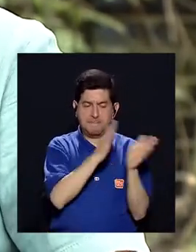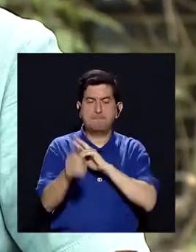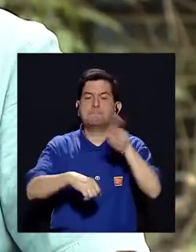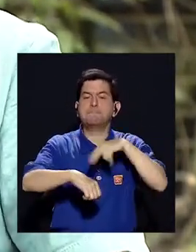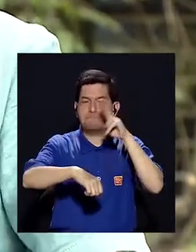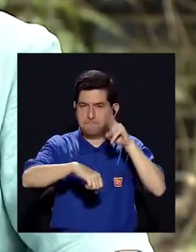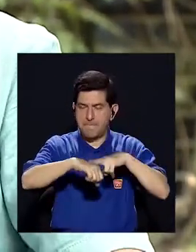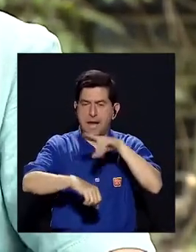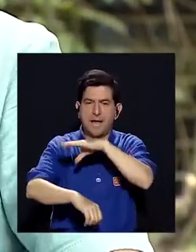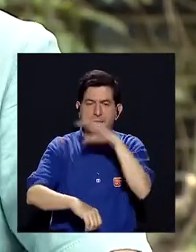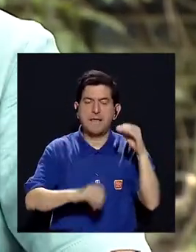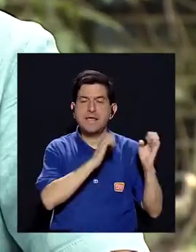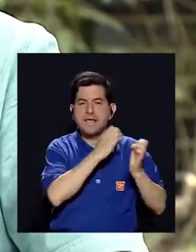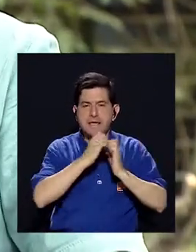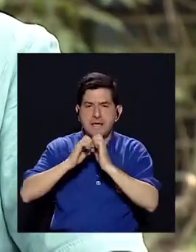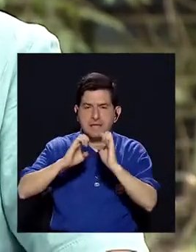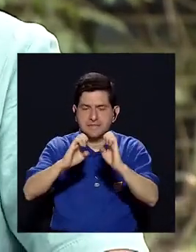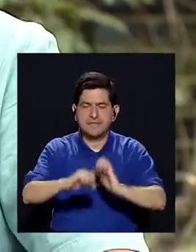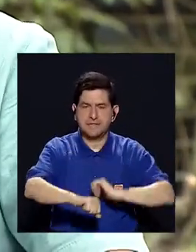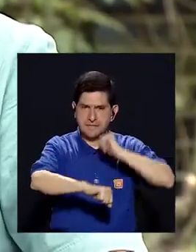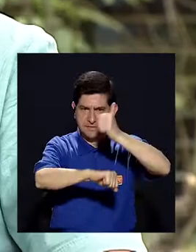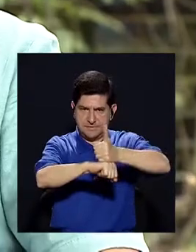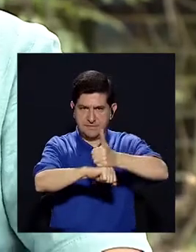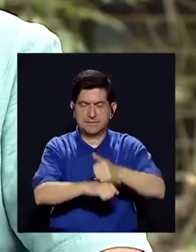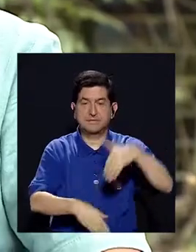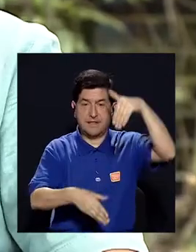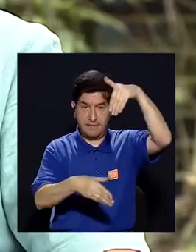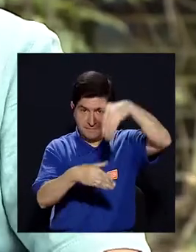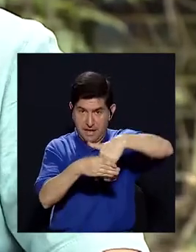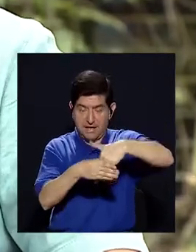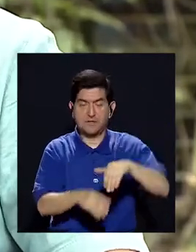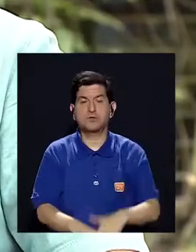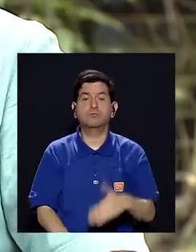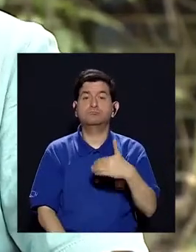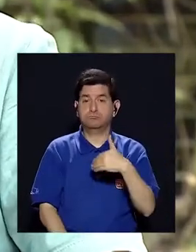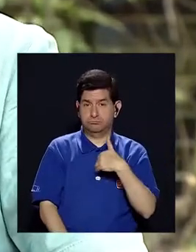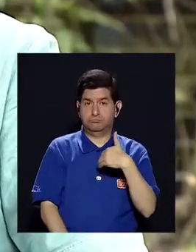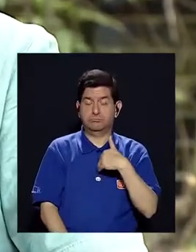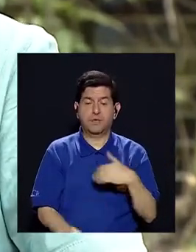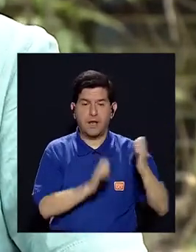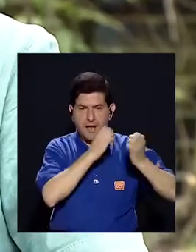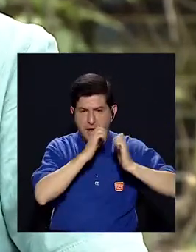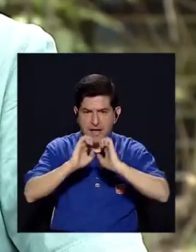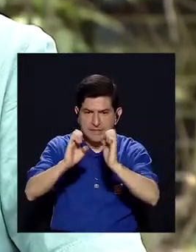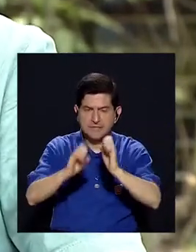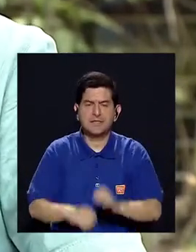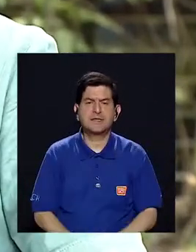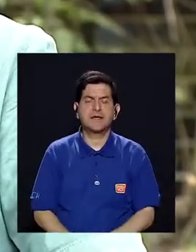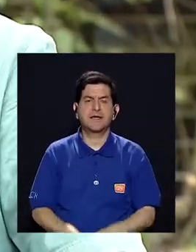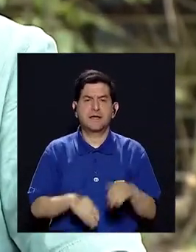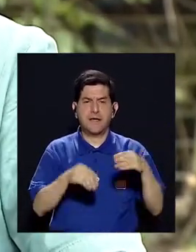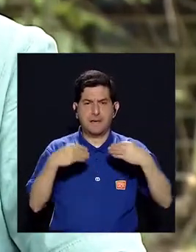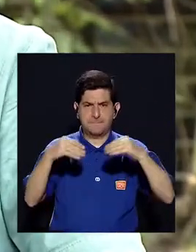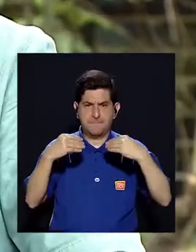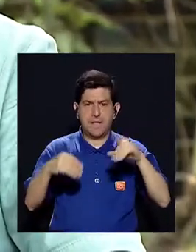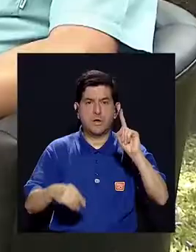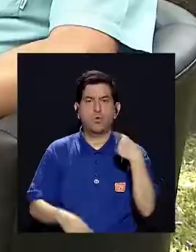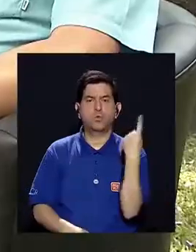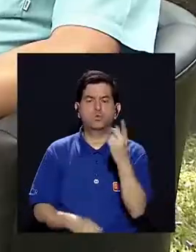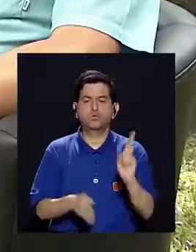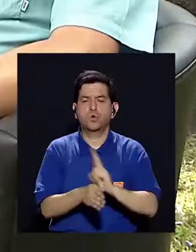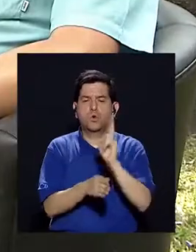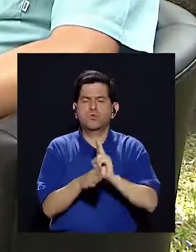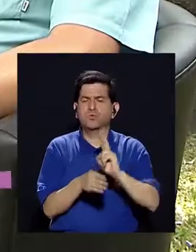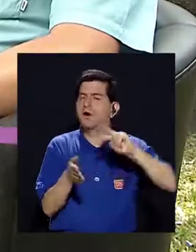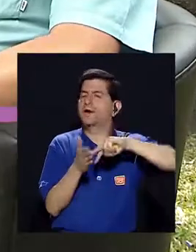plan nacional y estrategias para la implementación, dentro de las cuales está la estrategia para los plásticos de un solo uso. ¿Y